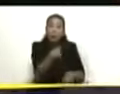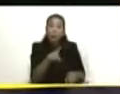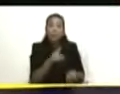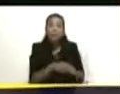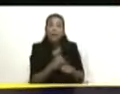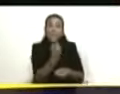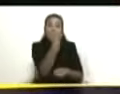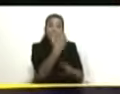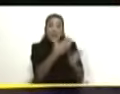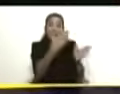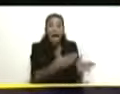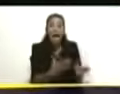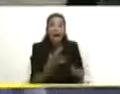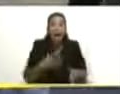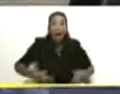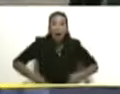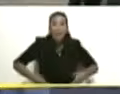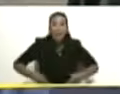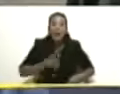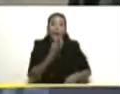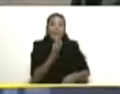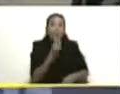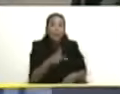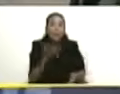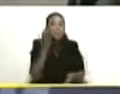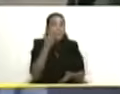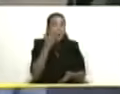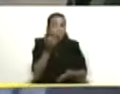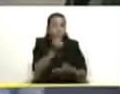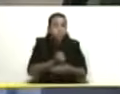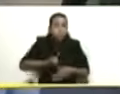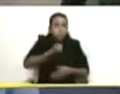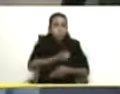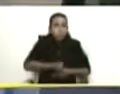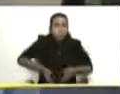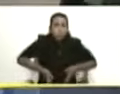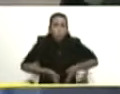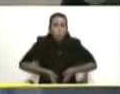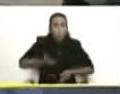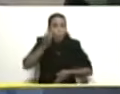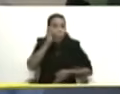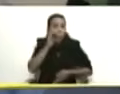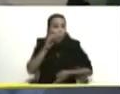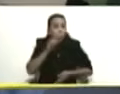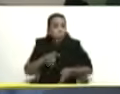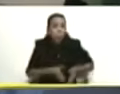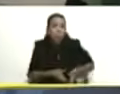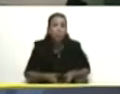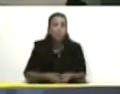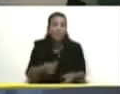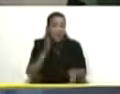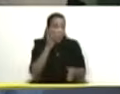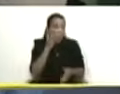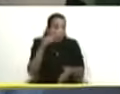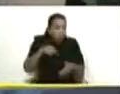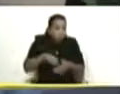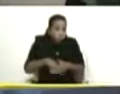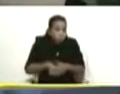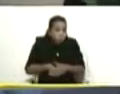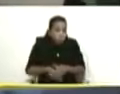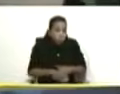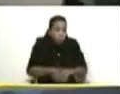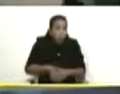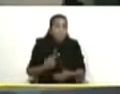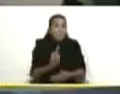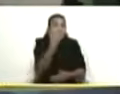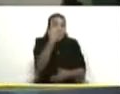es la primera cabrita, yo la vi en la barriga de su mamá, a esta que tengo aquí. Estaba en la barriga de su mamá. Es